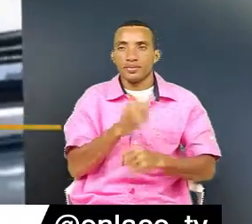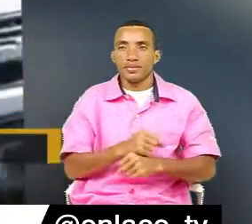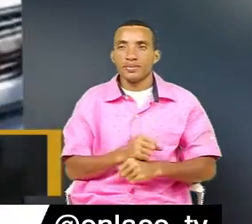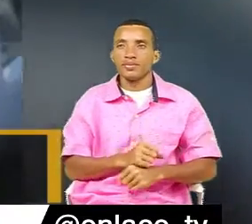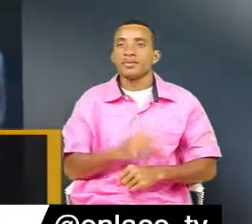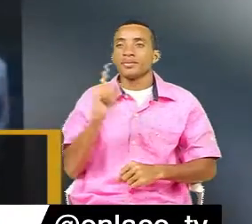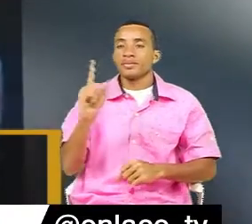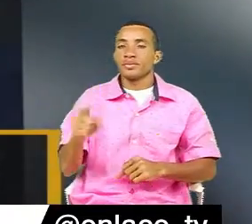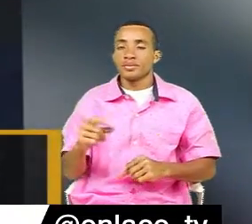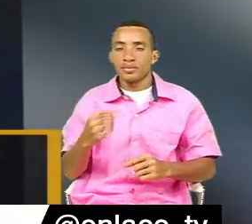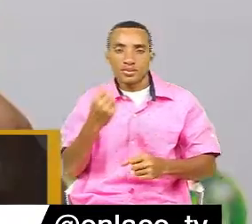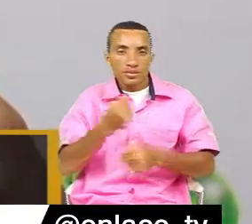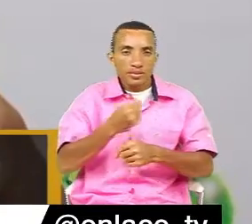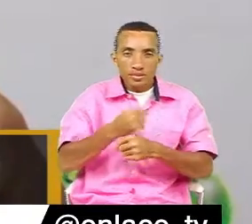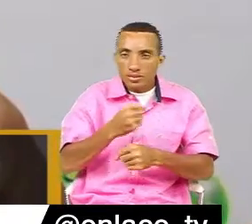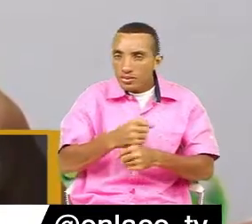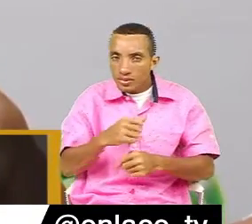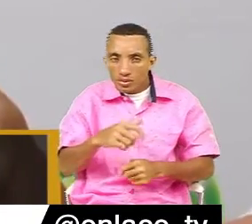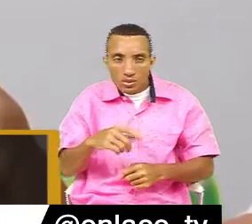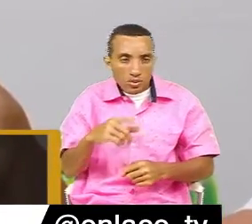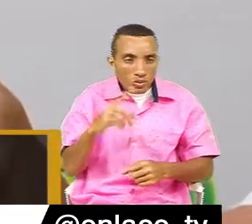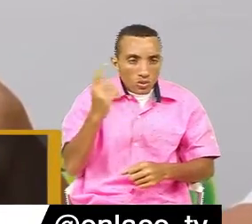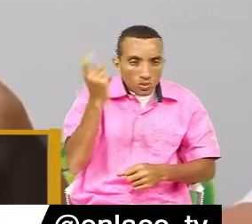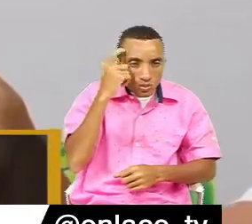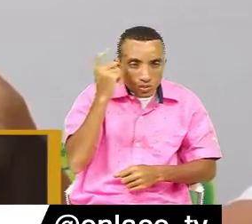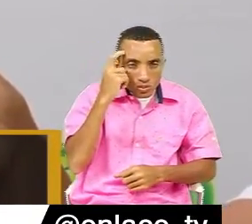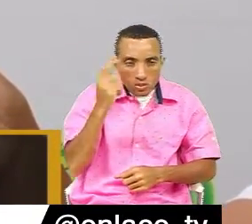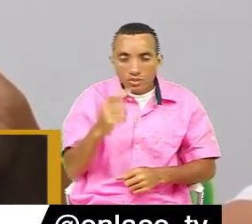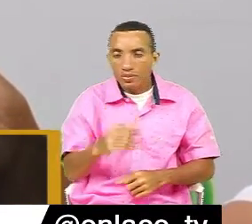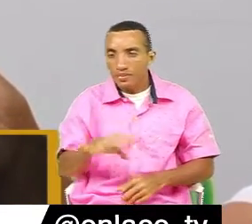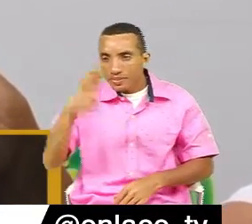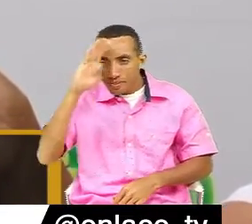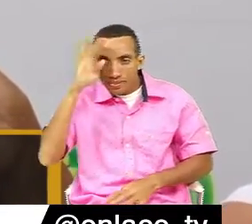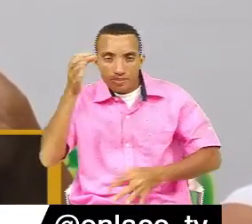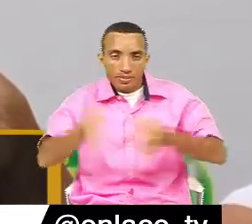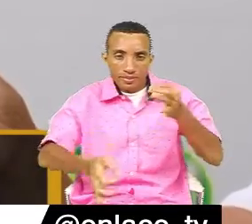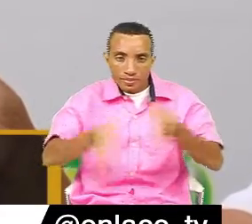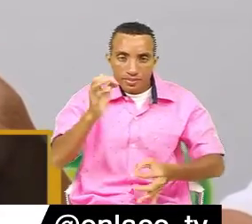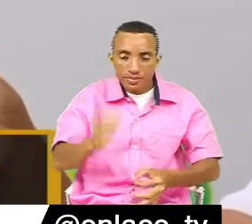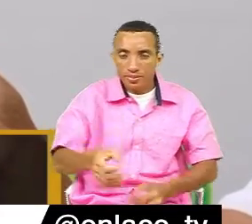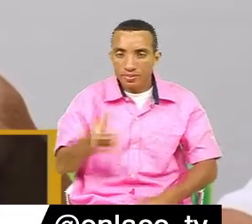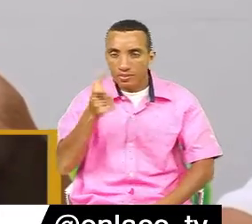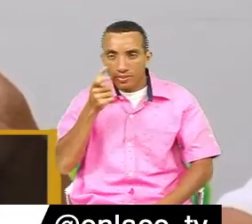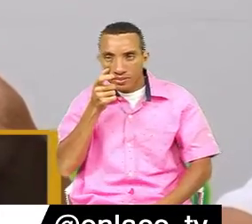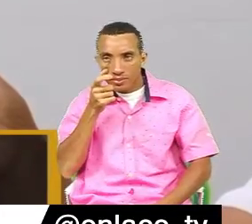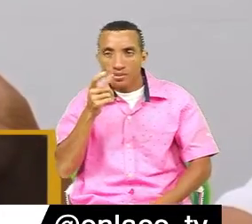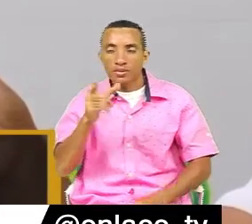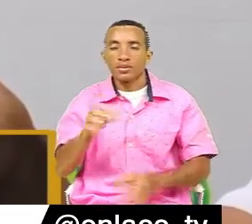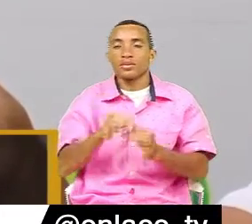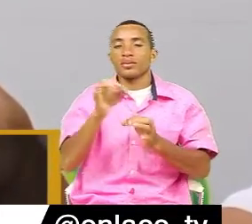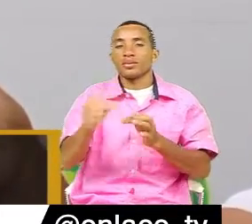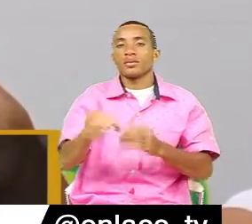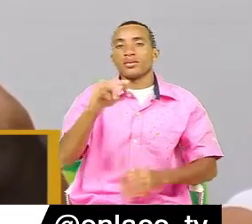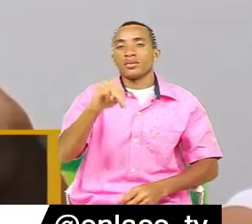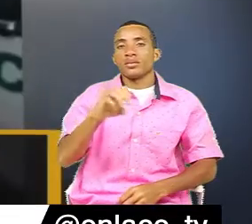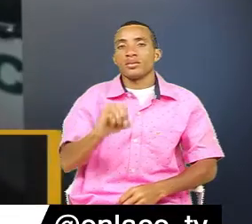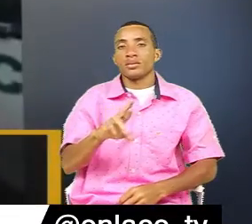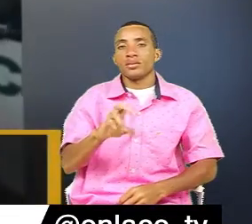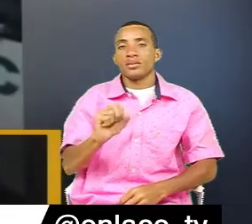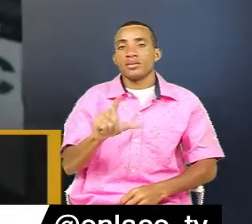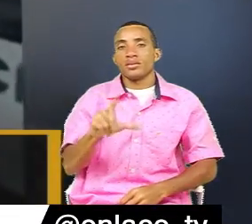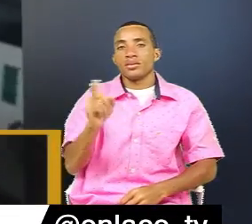de unidades de inteligencia, policía judicial y de la vigilancia en el municipio de Morales. Se logra la